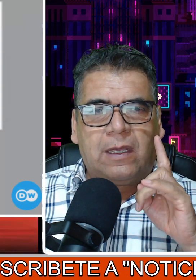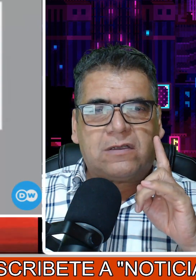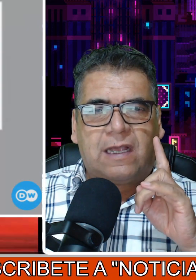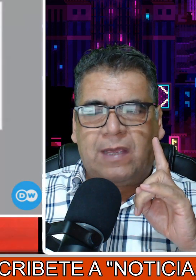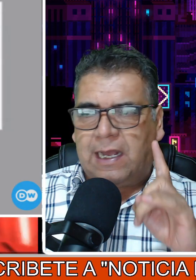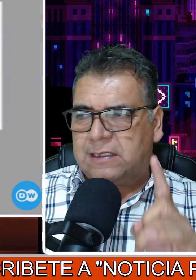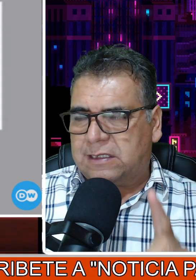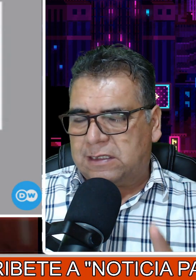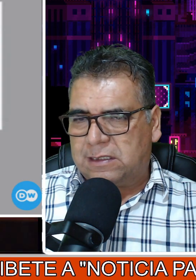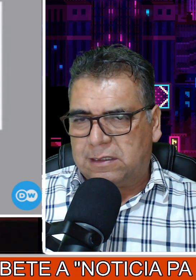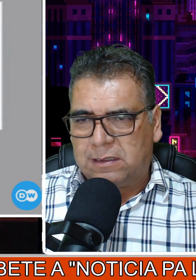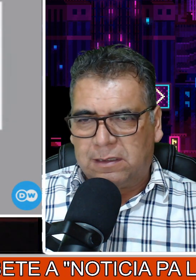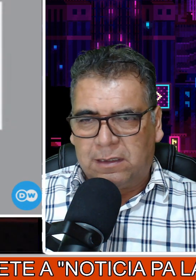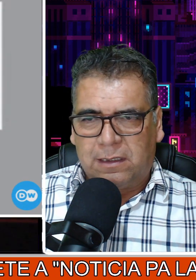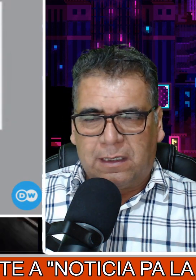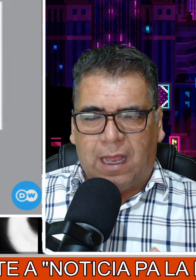Amigos y amigas,